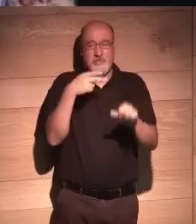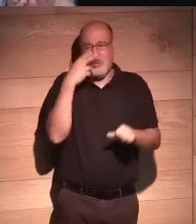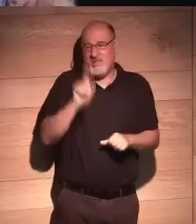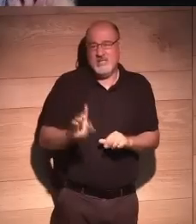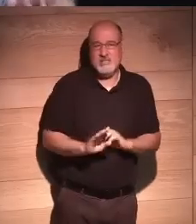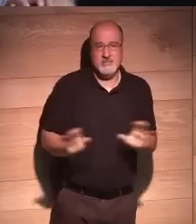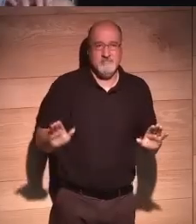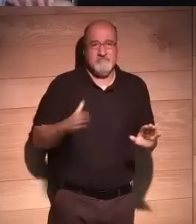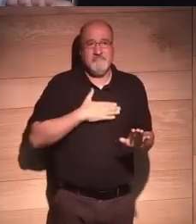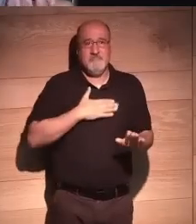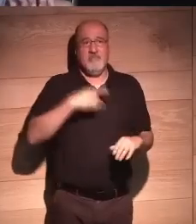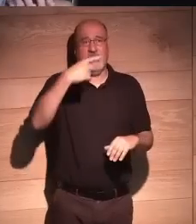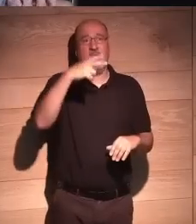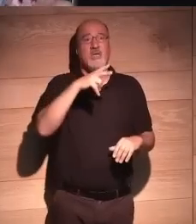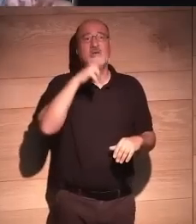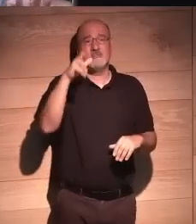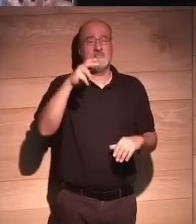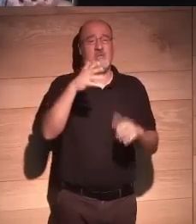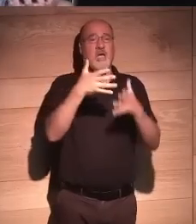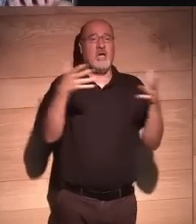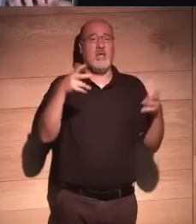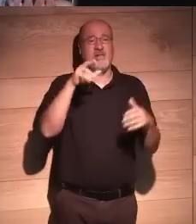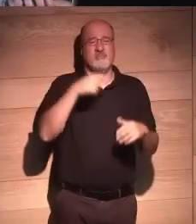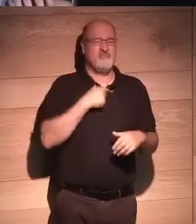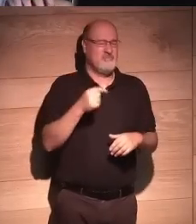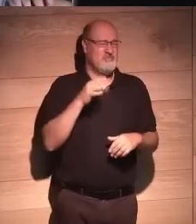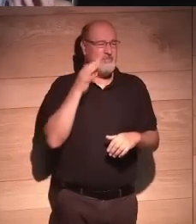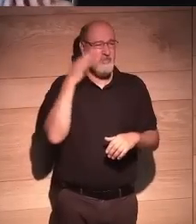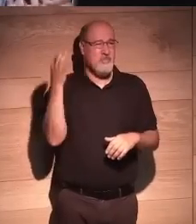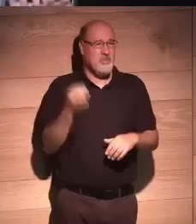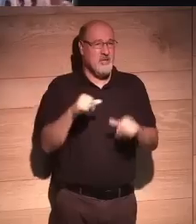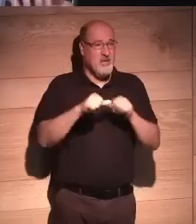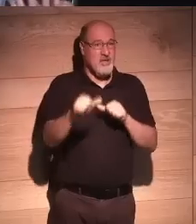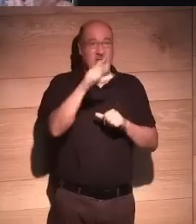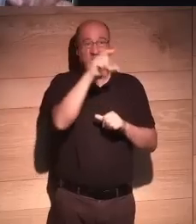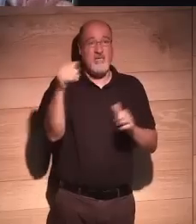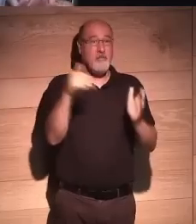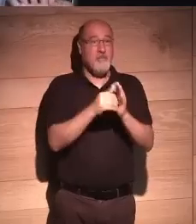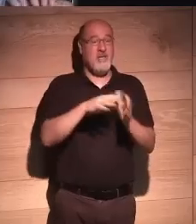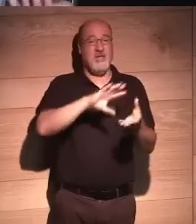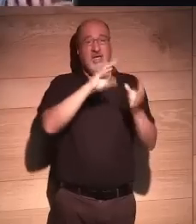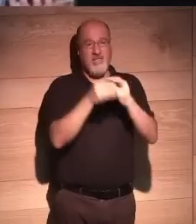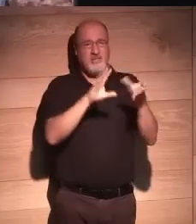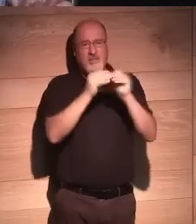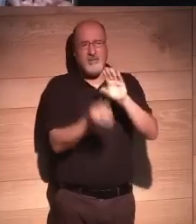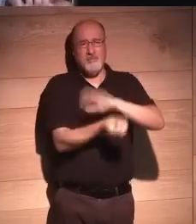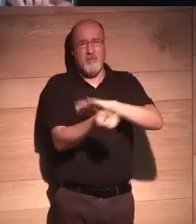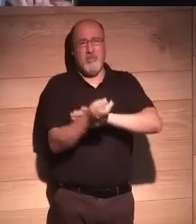interesa, es decir, no me interesó y me pareció extrañamente peligroso y dije, esto va a haber 100.000 versiones de